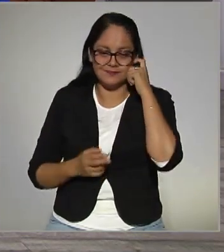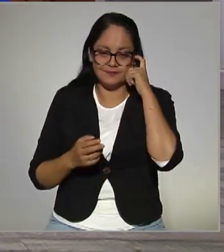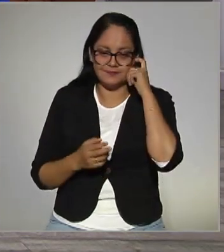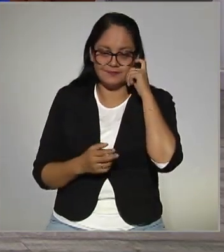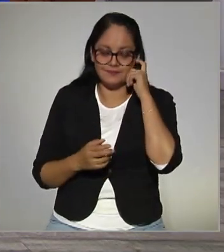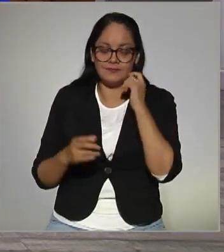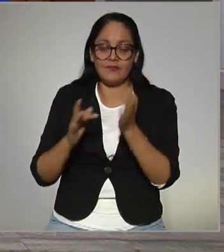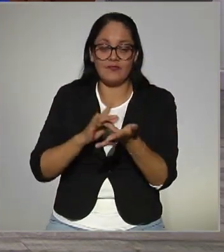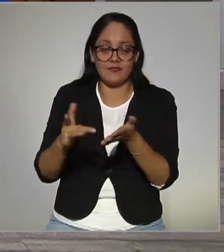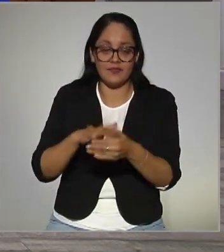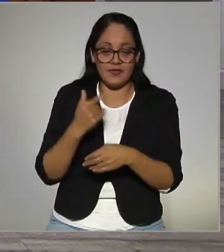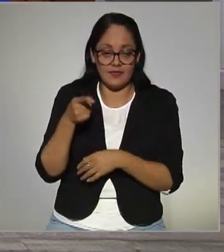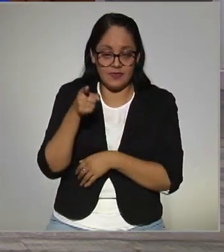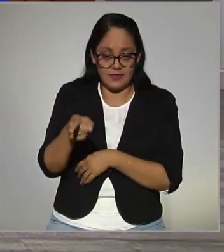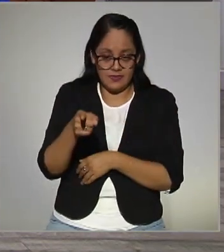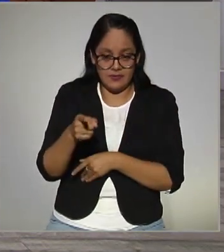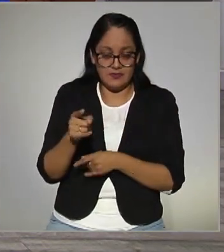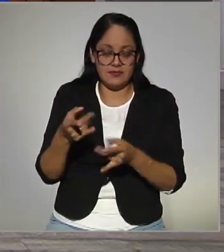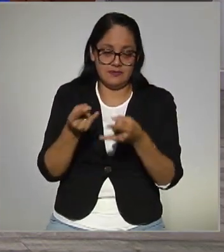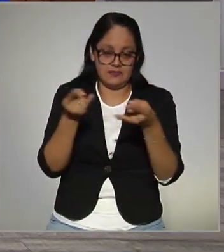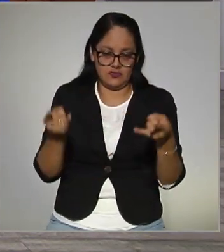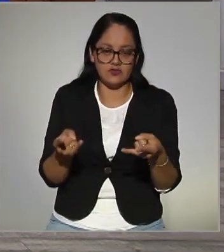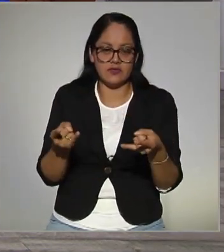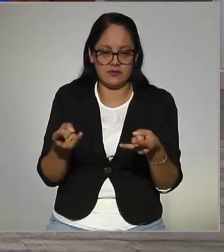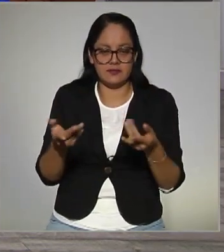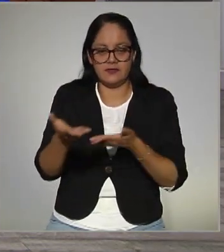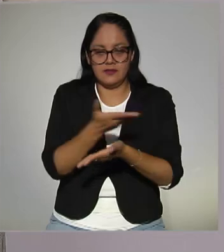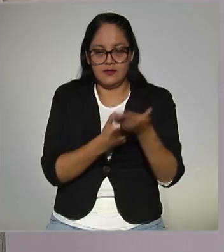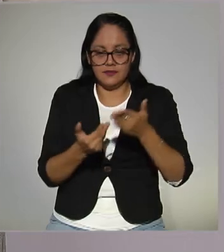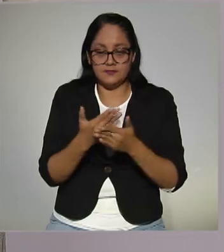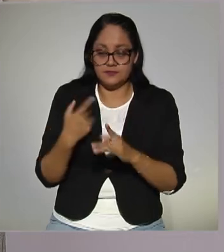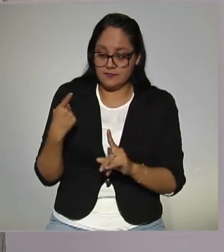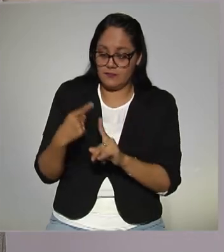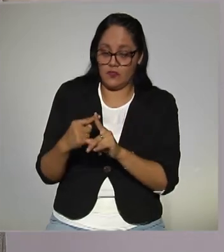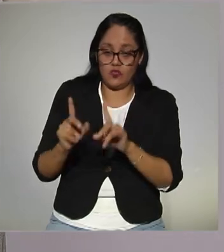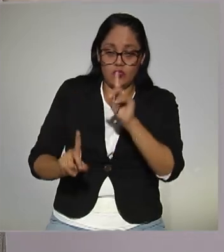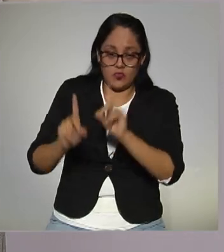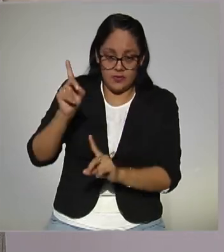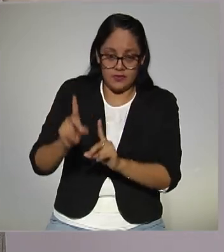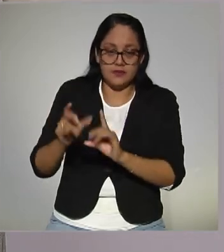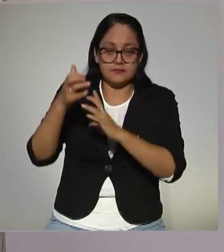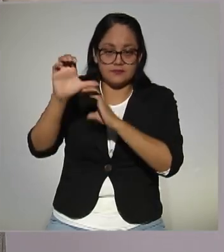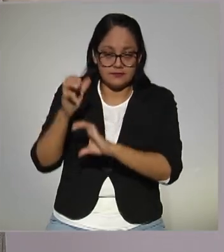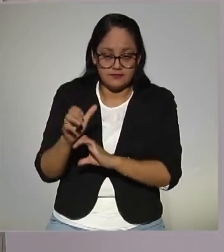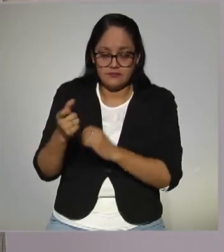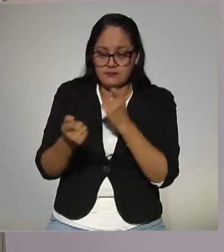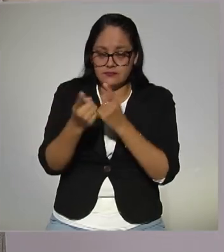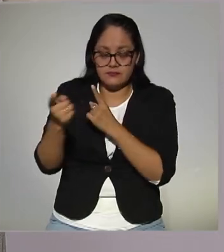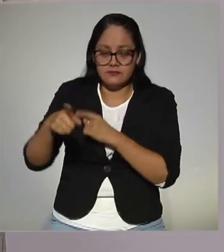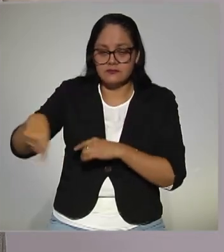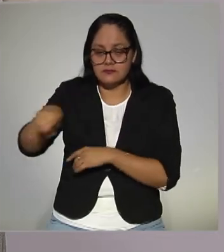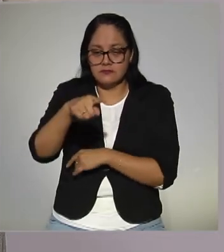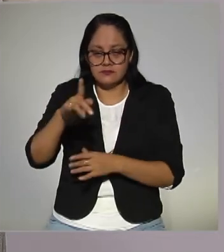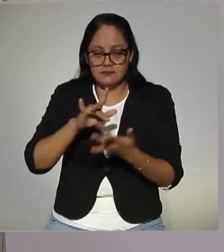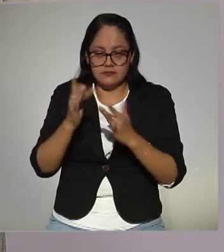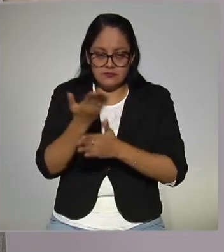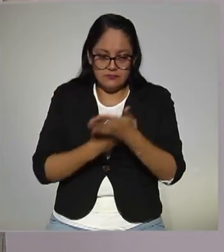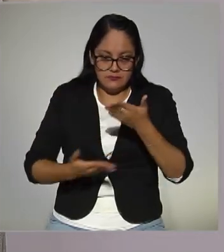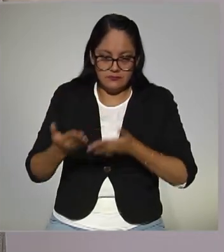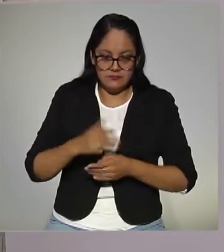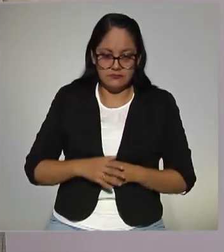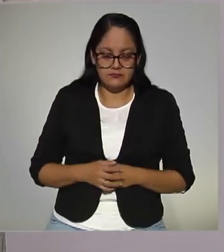Gracias por compartir con nosotros estos testimonios. Se suman a las dudas y a las inquietudes que tienen también en redes